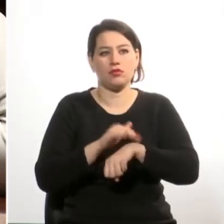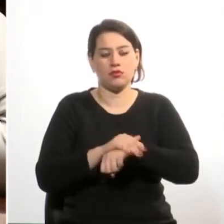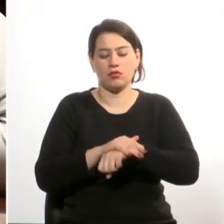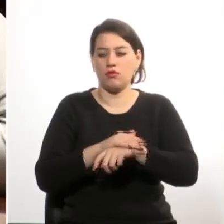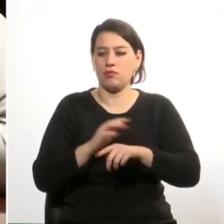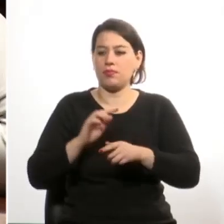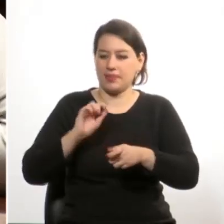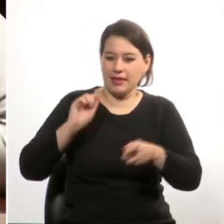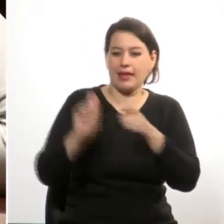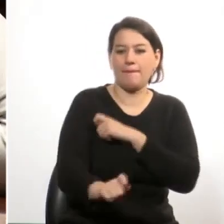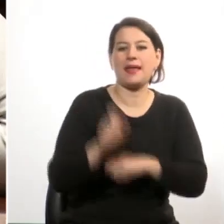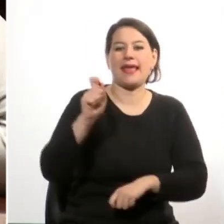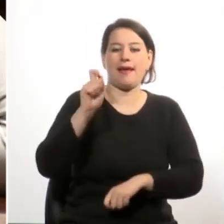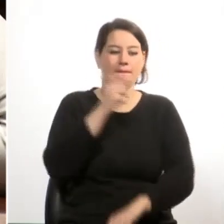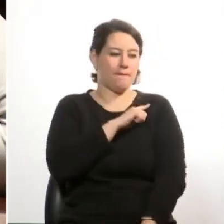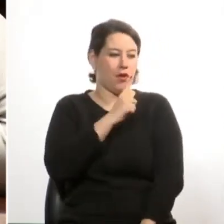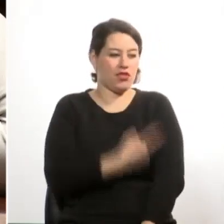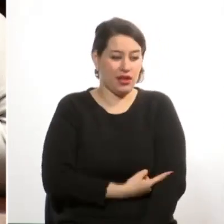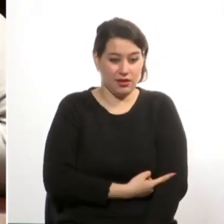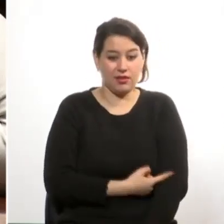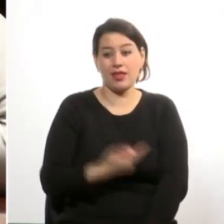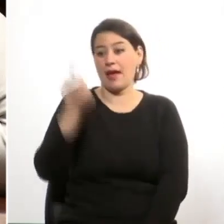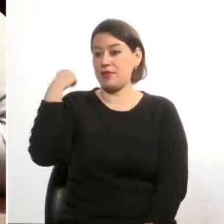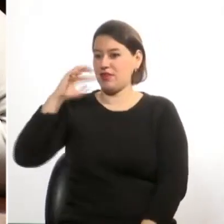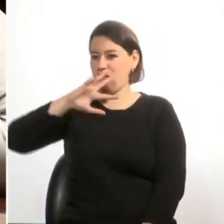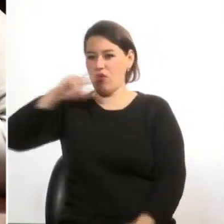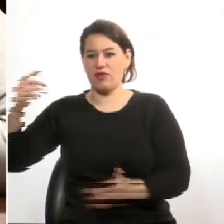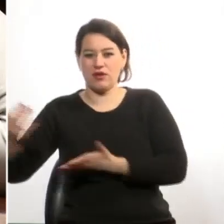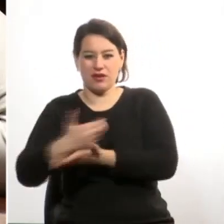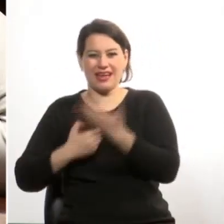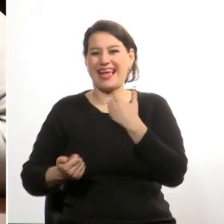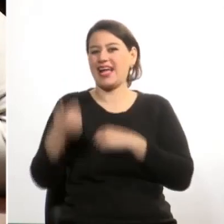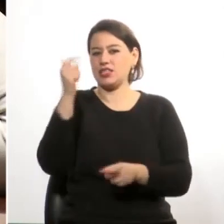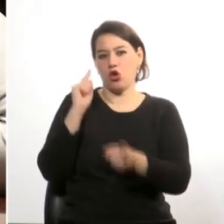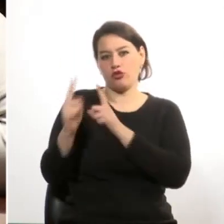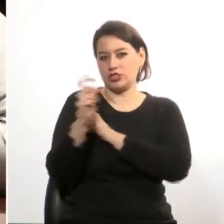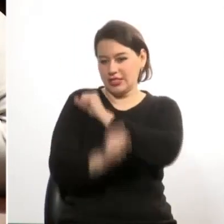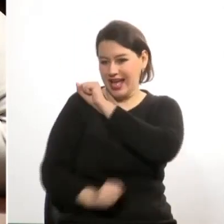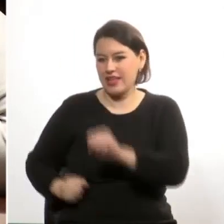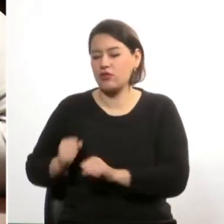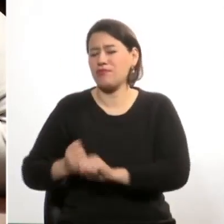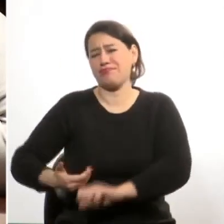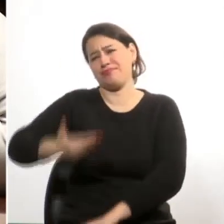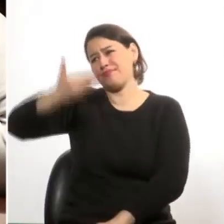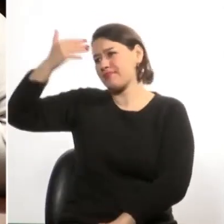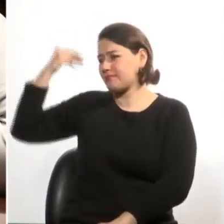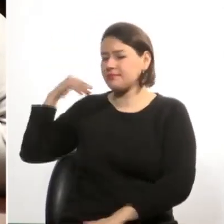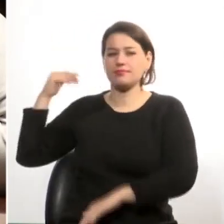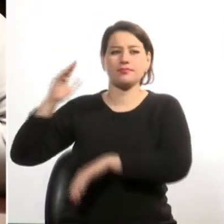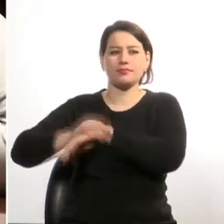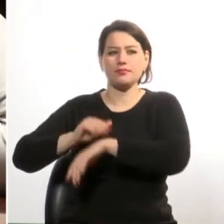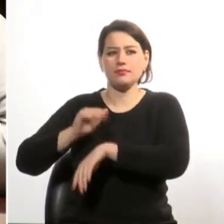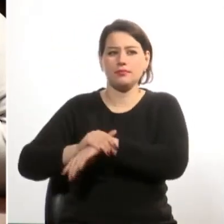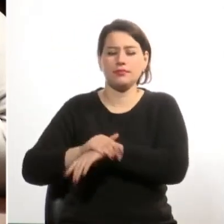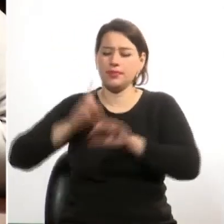poder de los que lo habían usurpado durante casi 11 años. Aquel tiempo